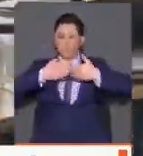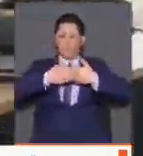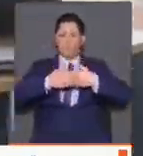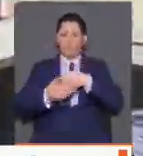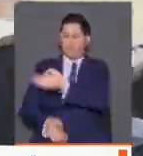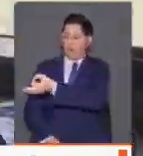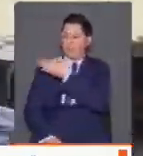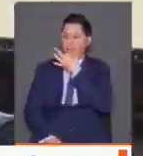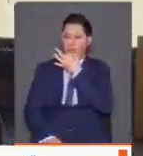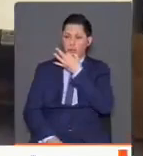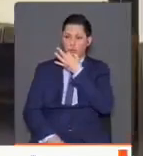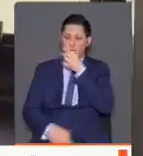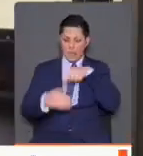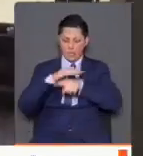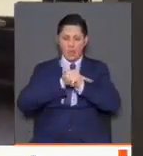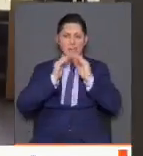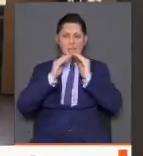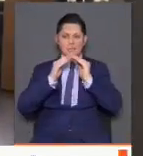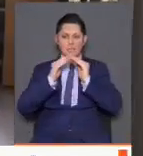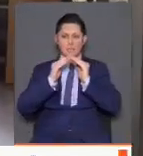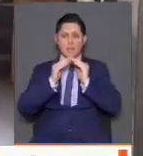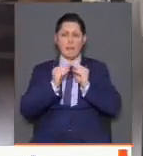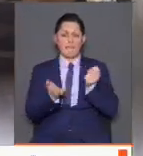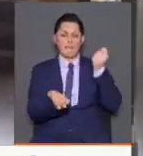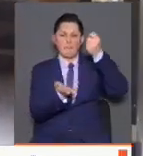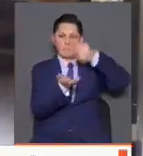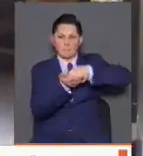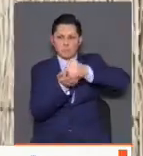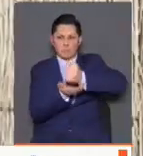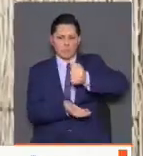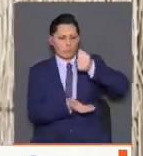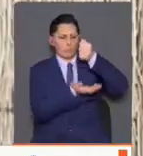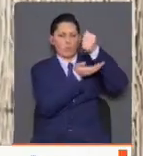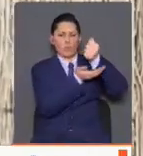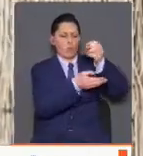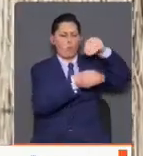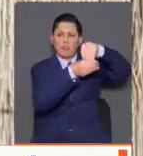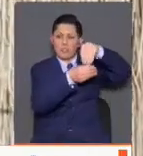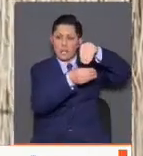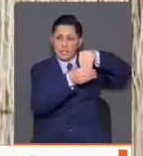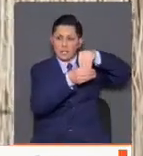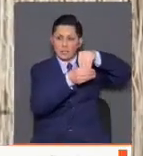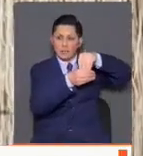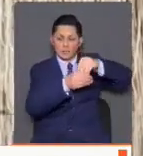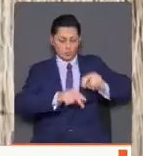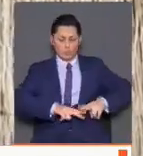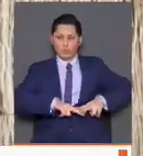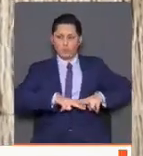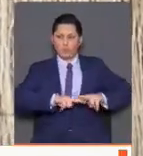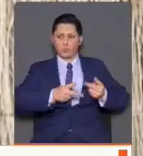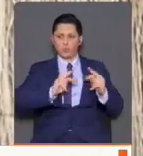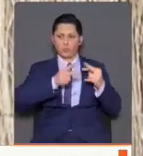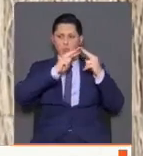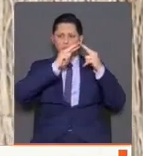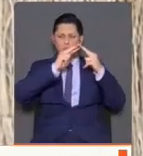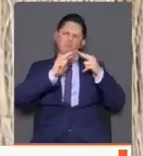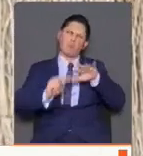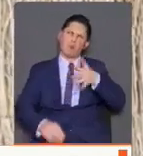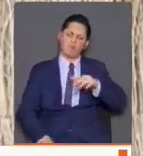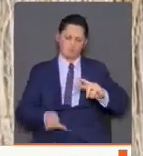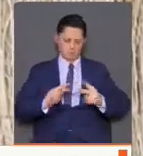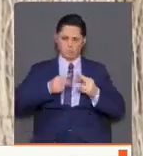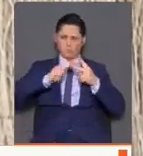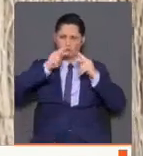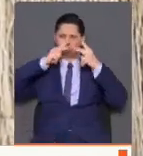ocupantes, realizaron una millonaria inversión. Yo creo que una construcción de unos 16, 17 millones de pesos que